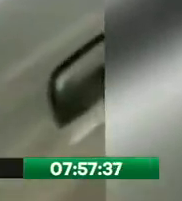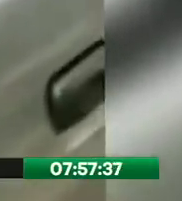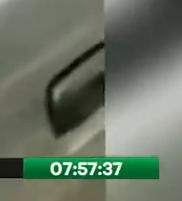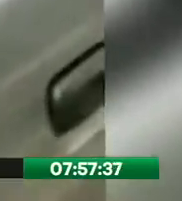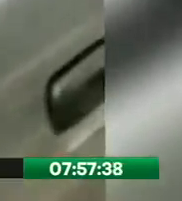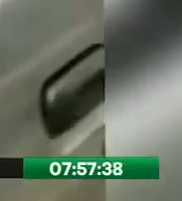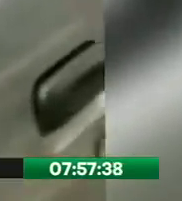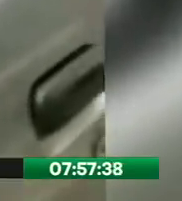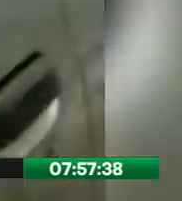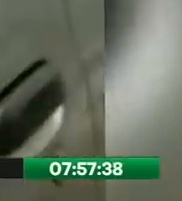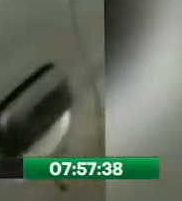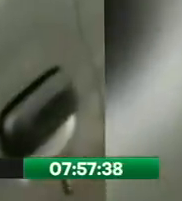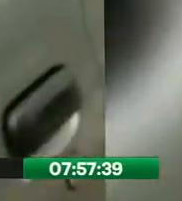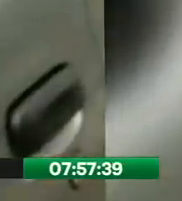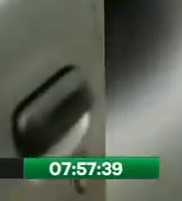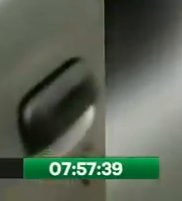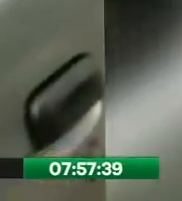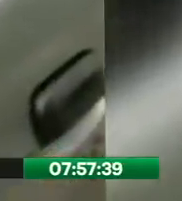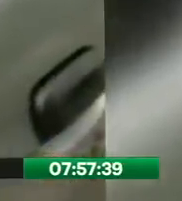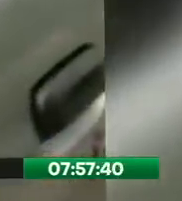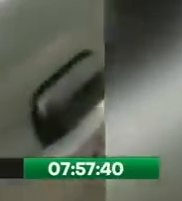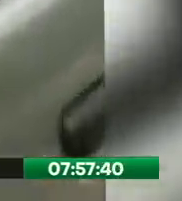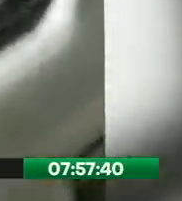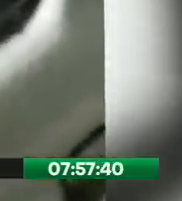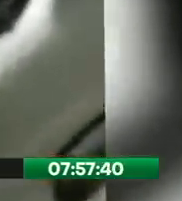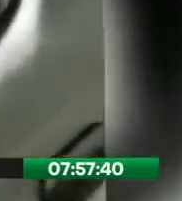chocó, con también agentes de tránsito.